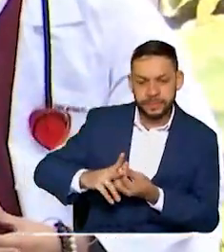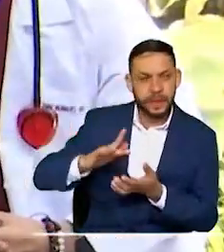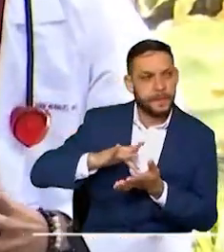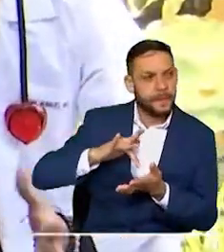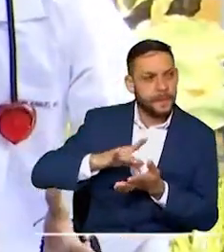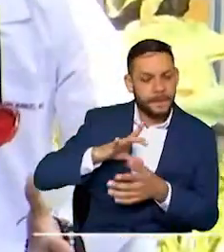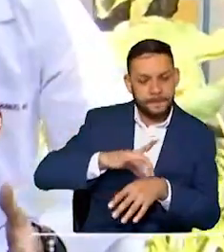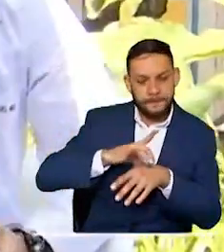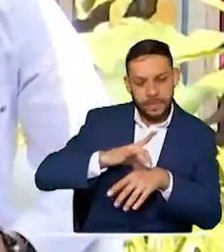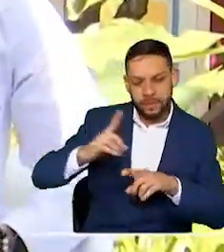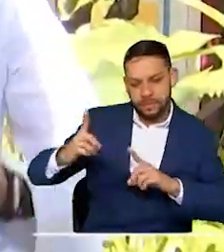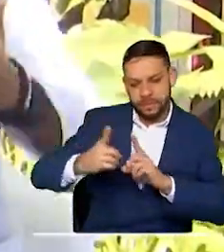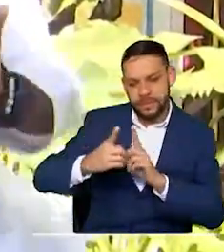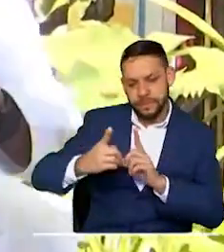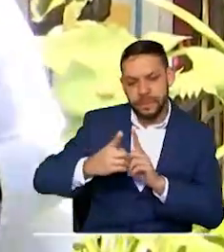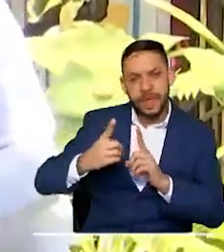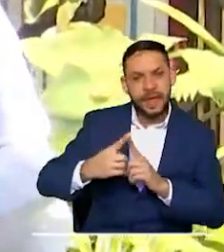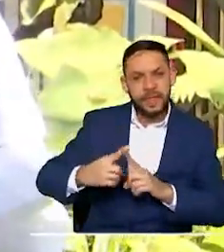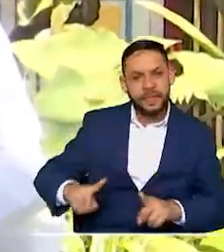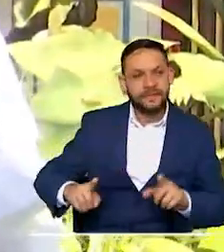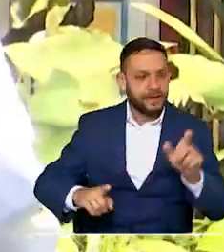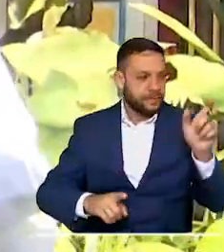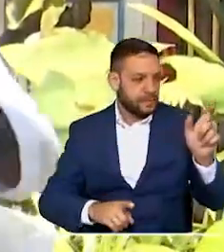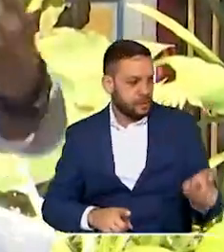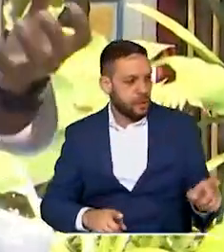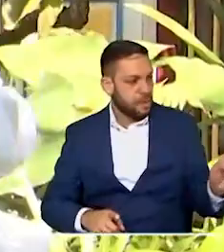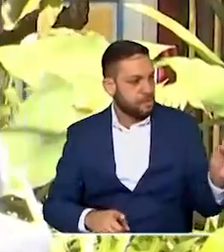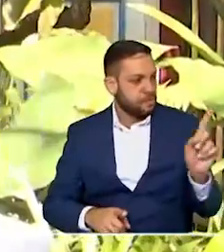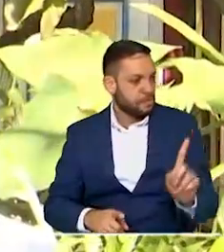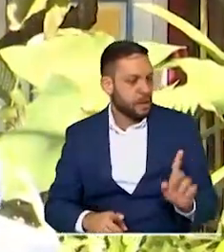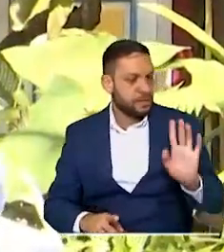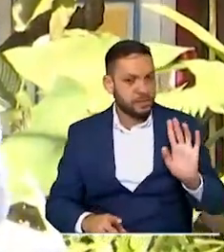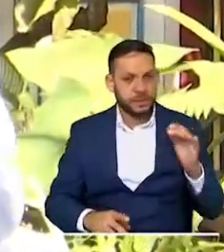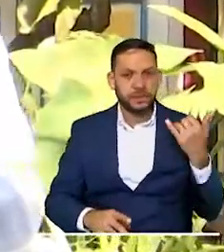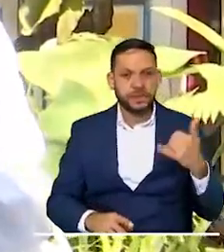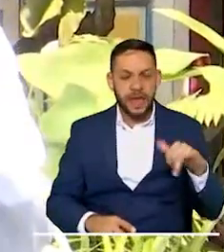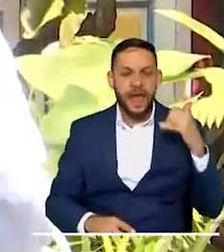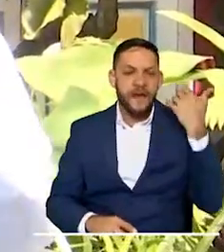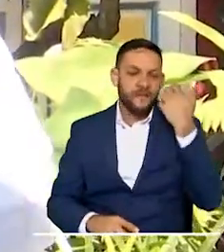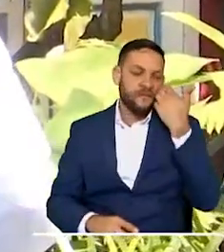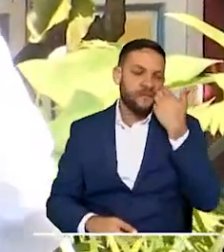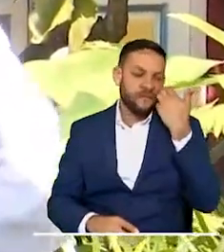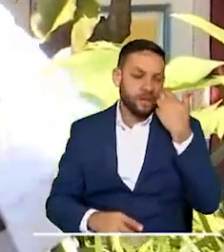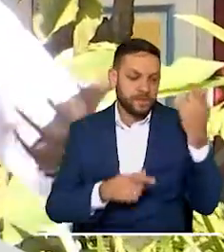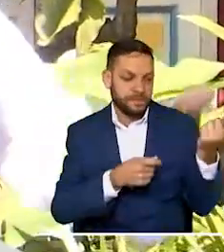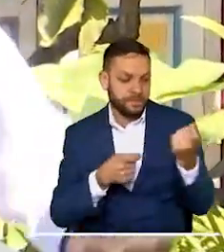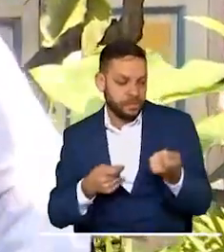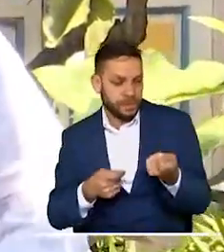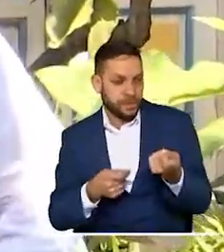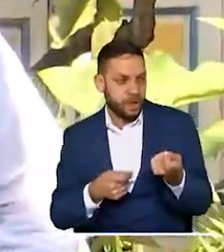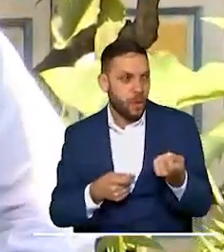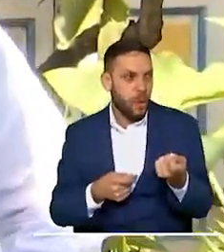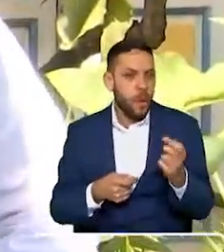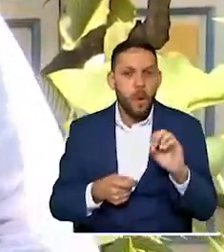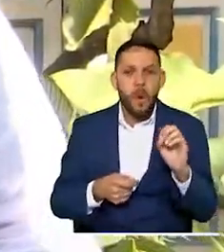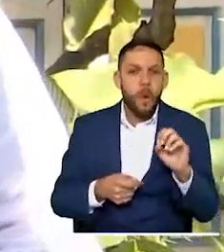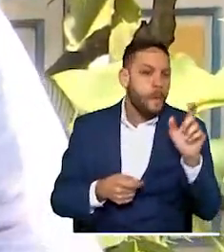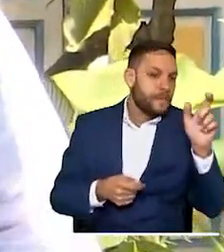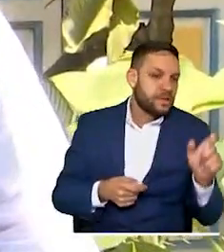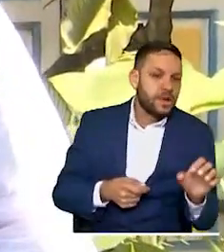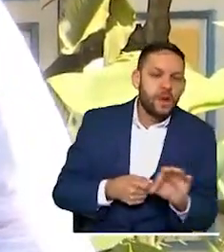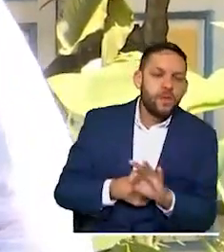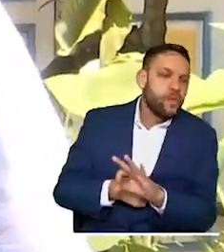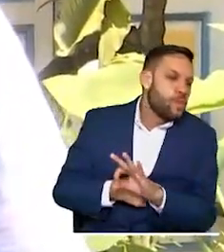médica. Es muy diferente cuando llega un paciente que ya trae sus exámenes a uno que no se ha hecho exámenes incluso en